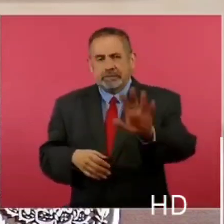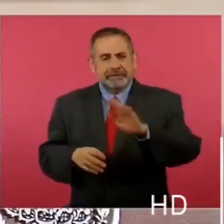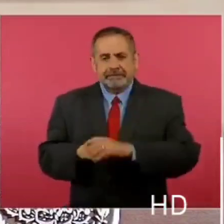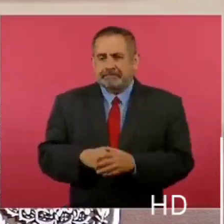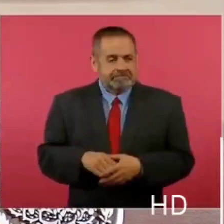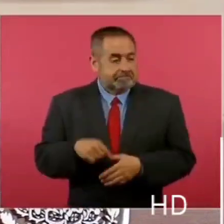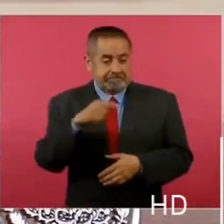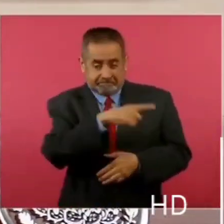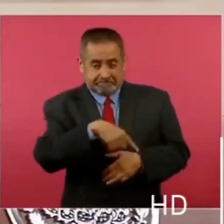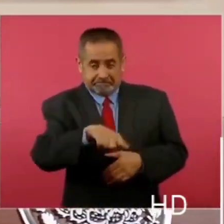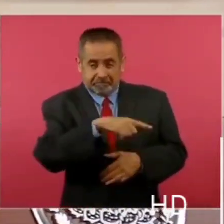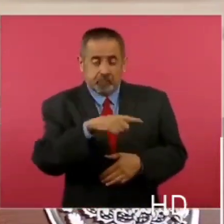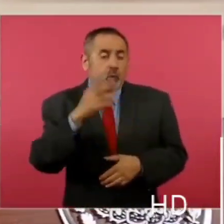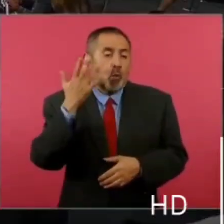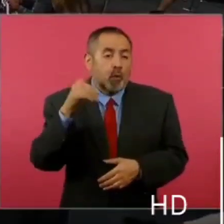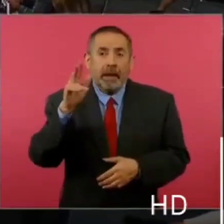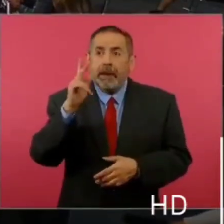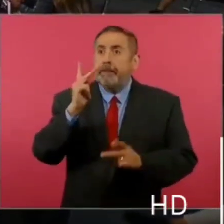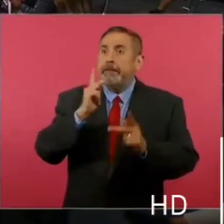endeudado